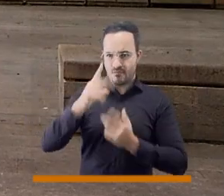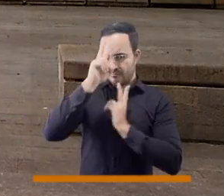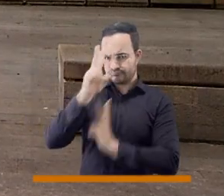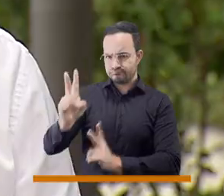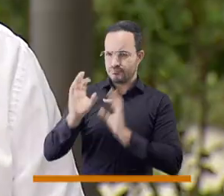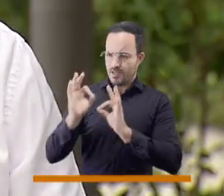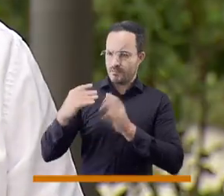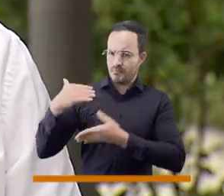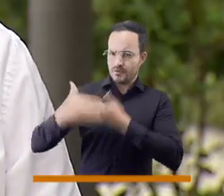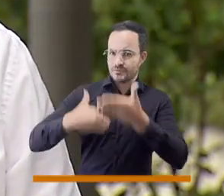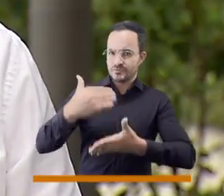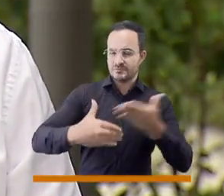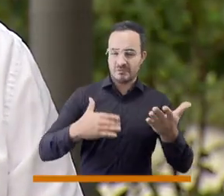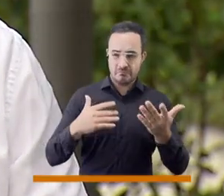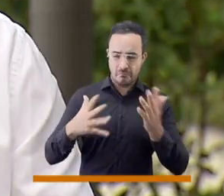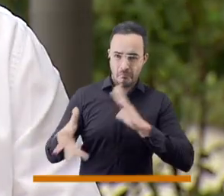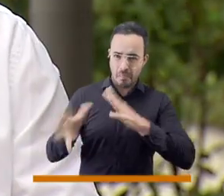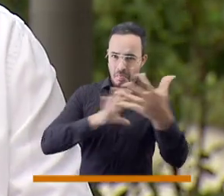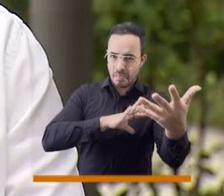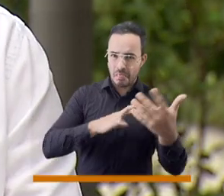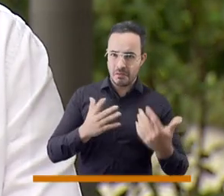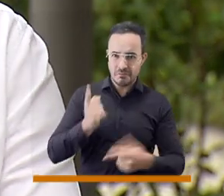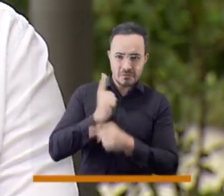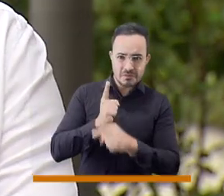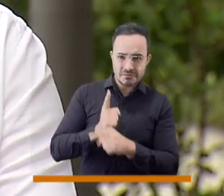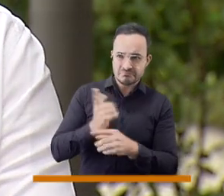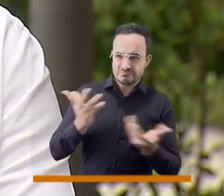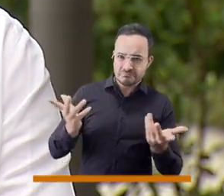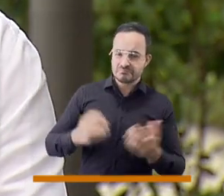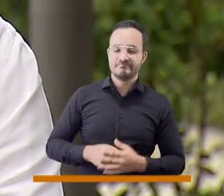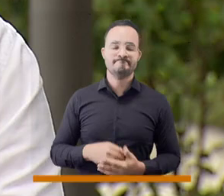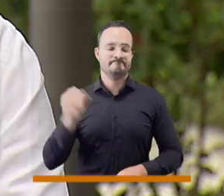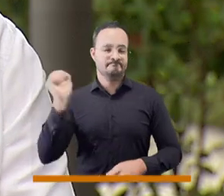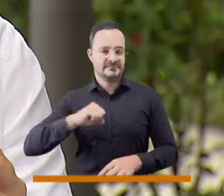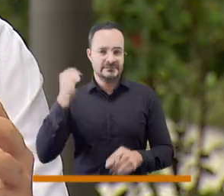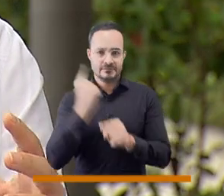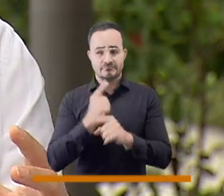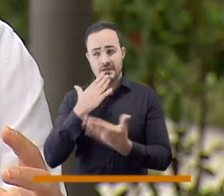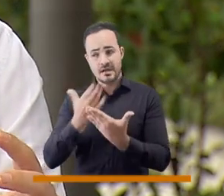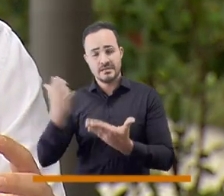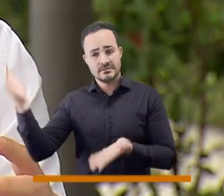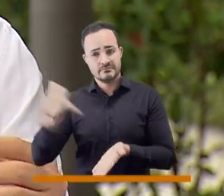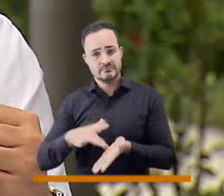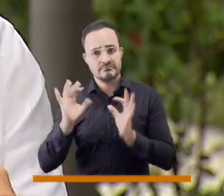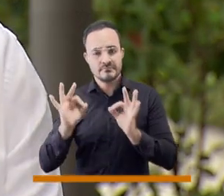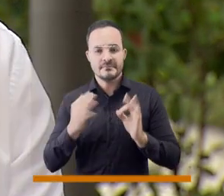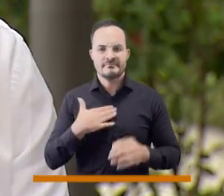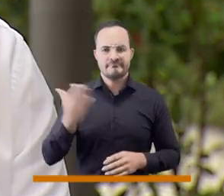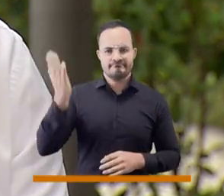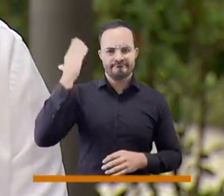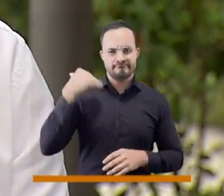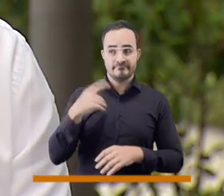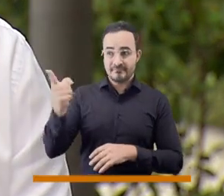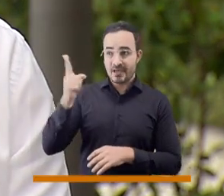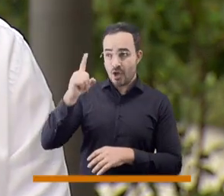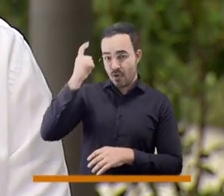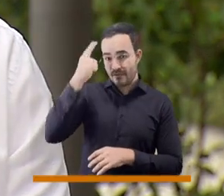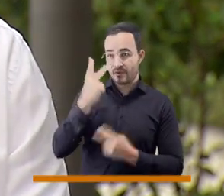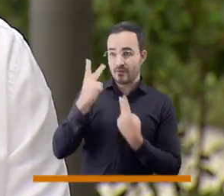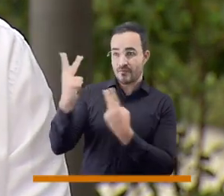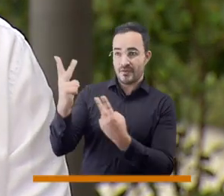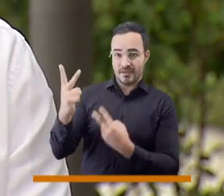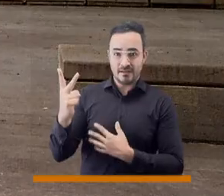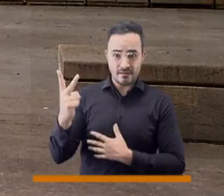agradezco mucho a Juan que haya aceptado la invitación, porque lo que está sucediendo a nivel nacional, nosotros lo estamos viviendo aquí en Medellín desde